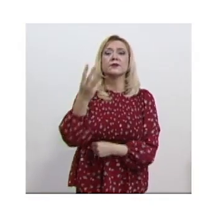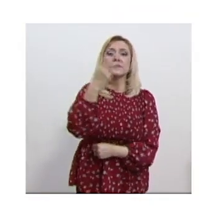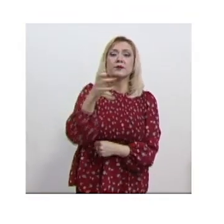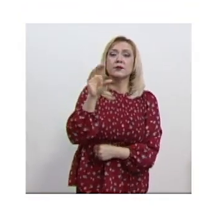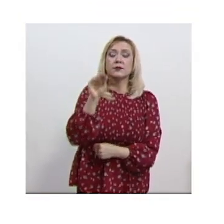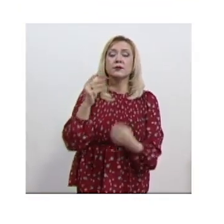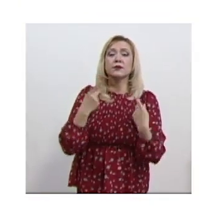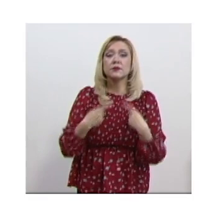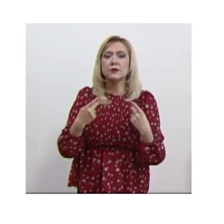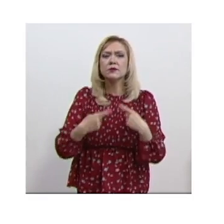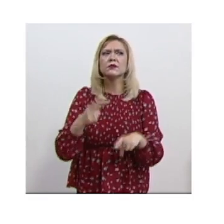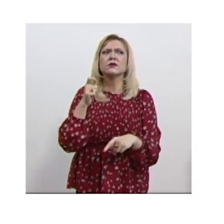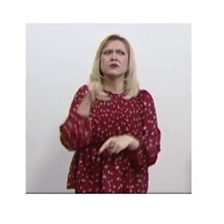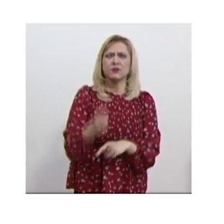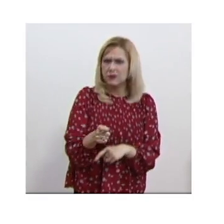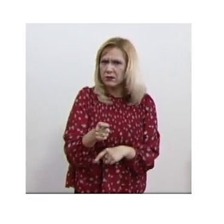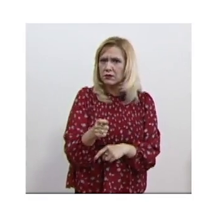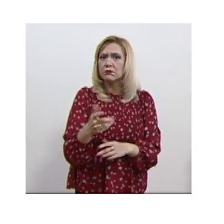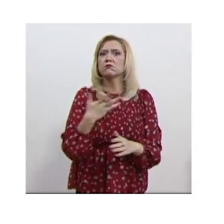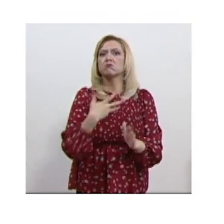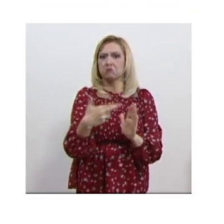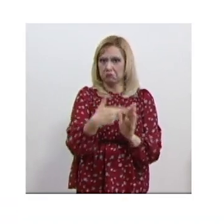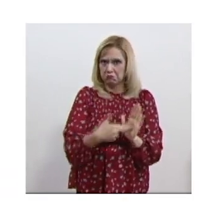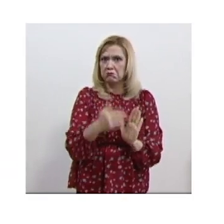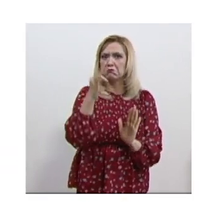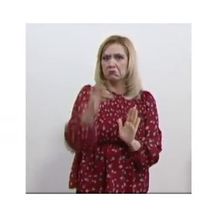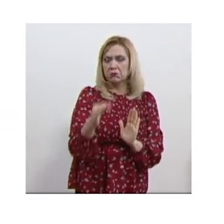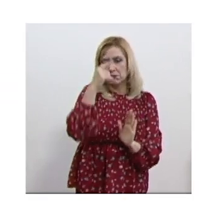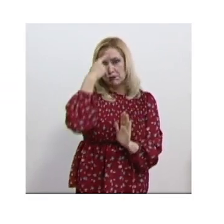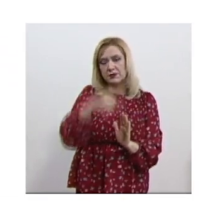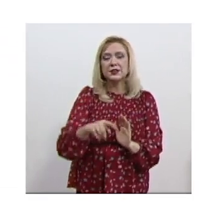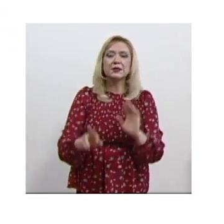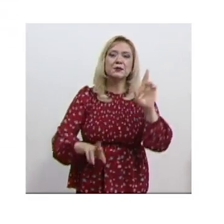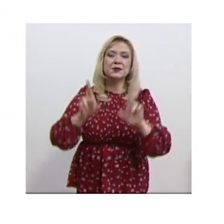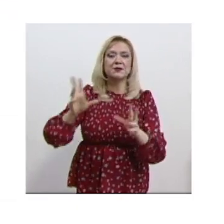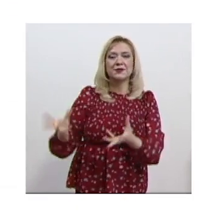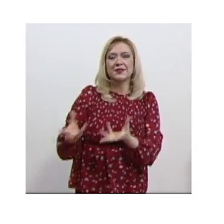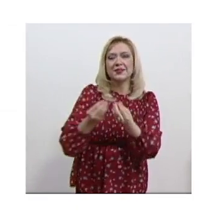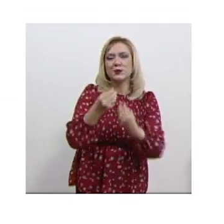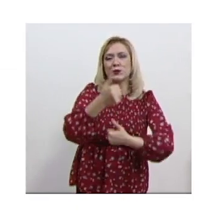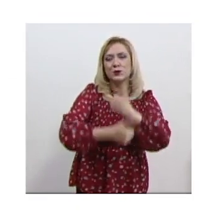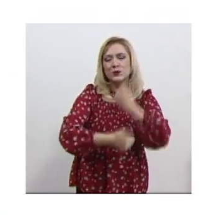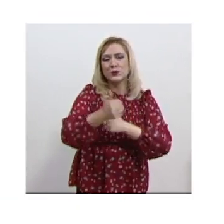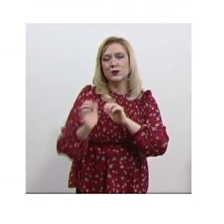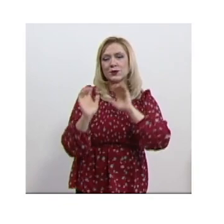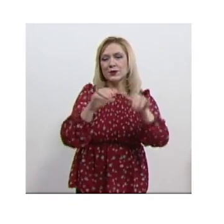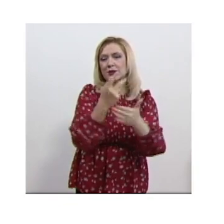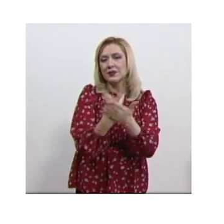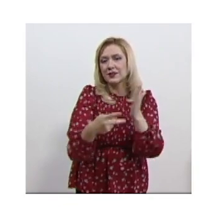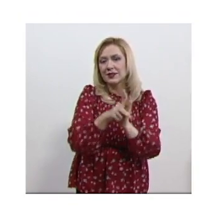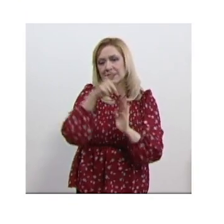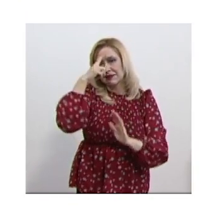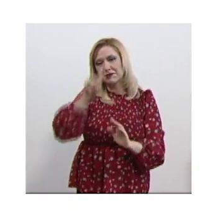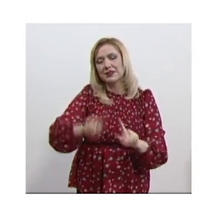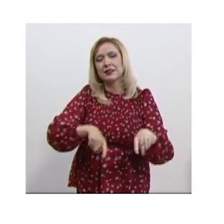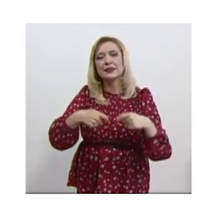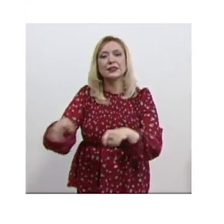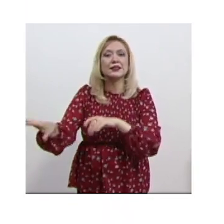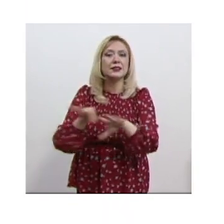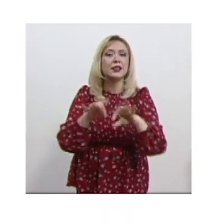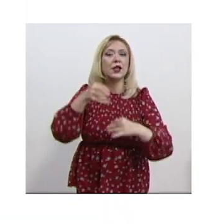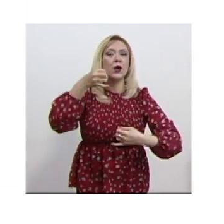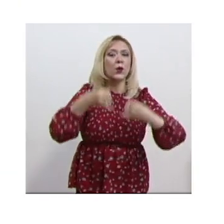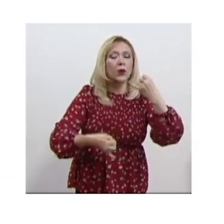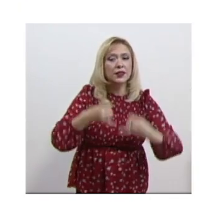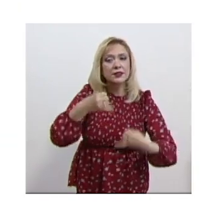personas que cumplieron con los requisitos de ley para participar en el primer concurso interno de oposición para la designación de juezas y